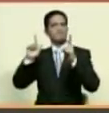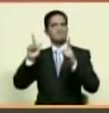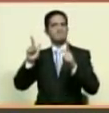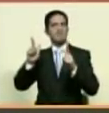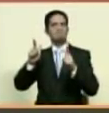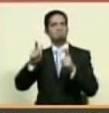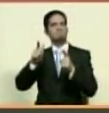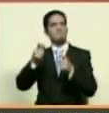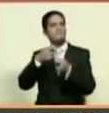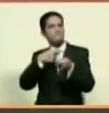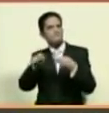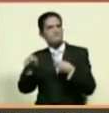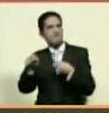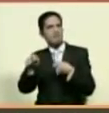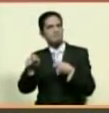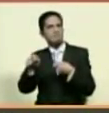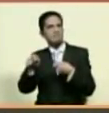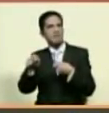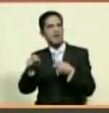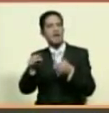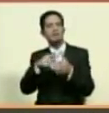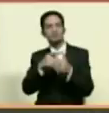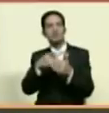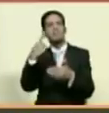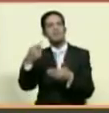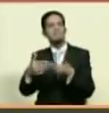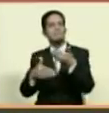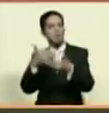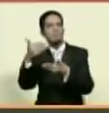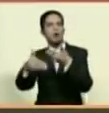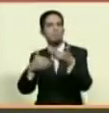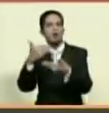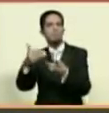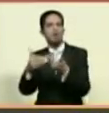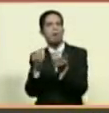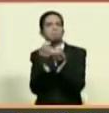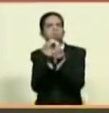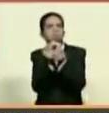divisa, debe tender a desaparecer estos mercados criminales.